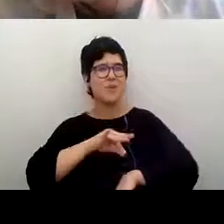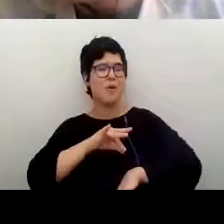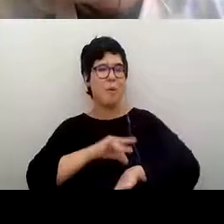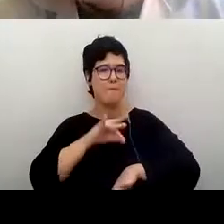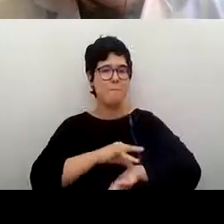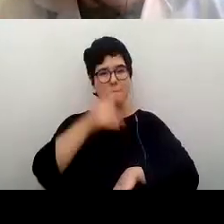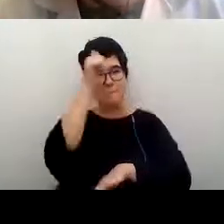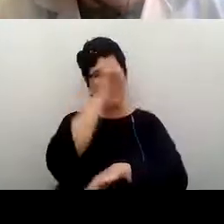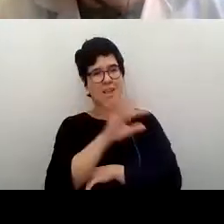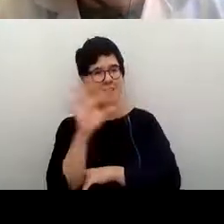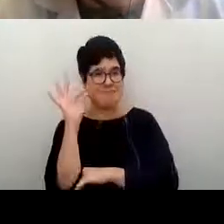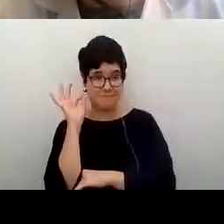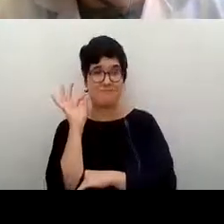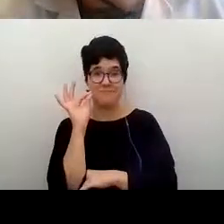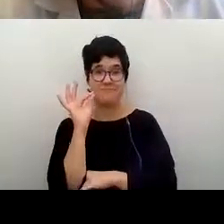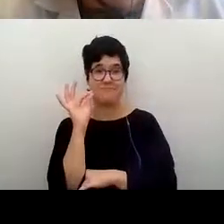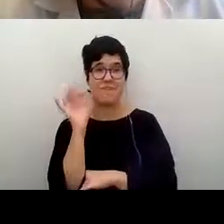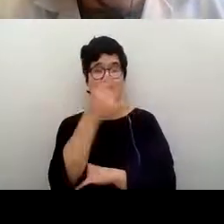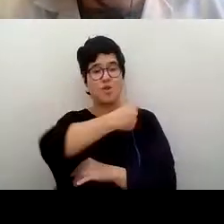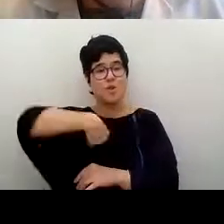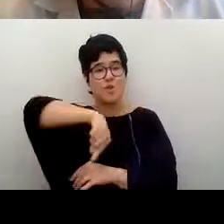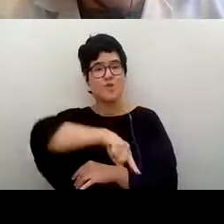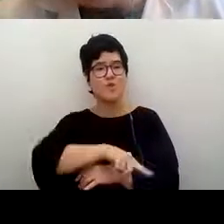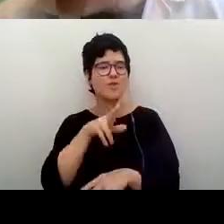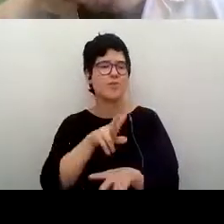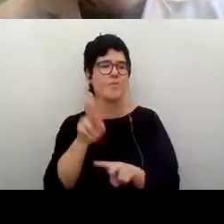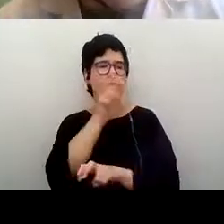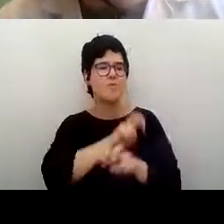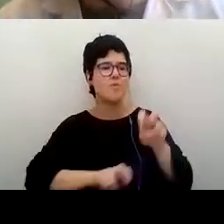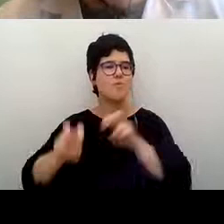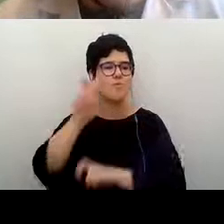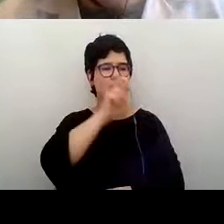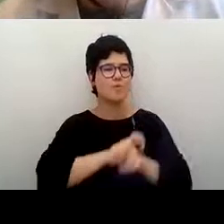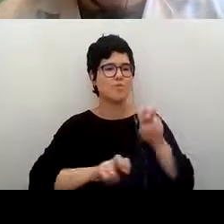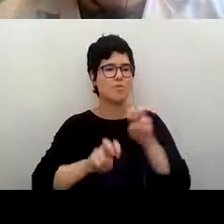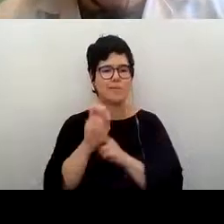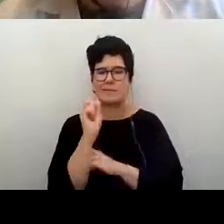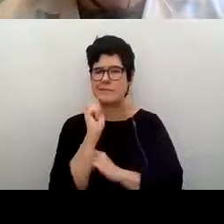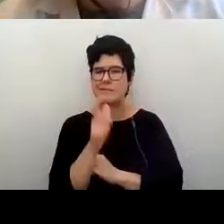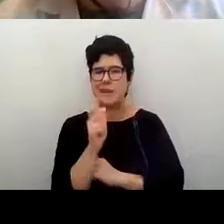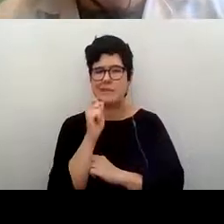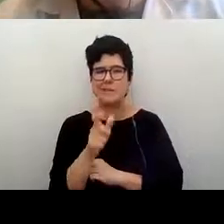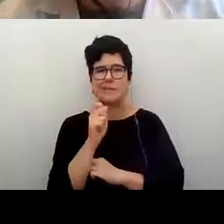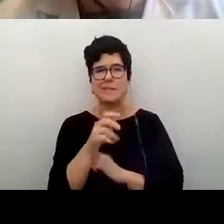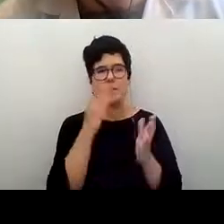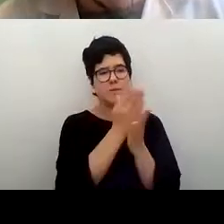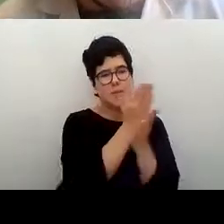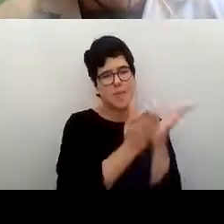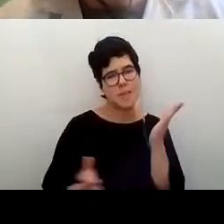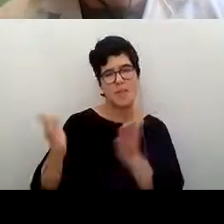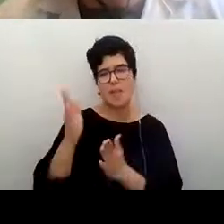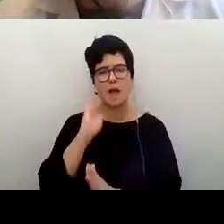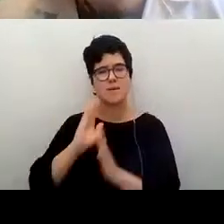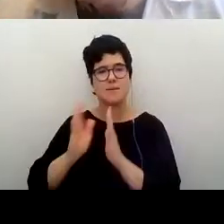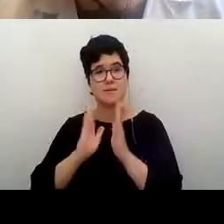sanitarias, buscamos en muchas ocasiones alternativas terapéuticas y la verdad es que